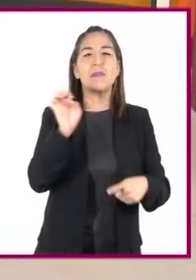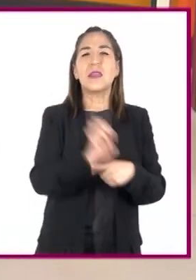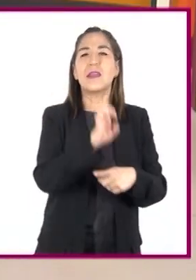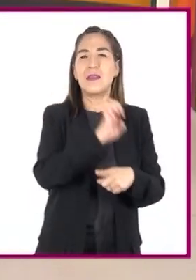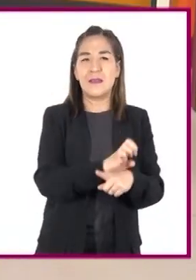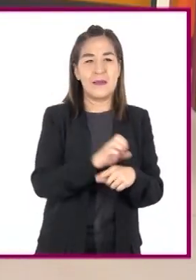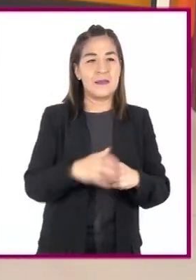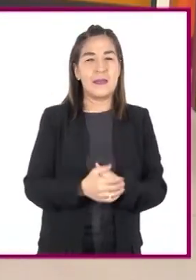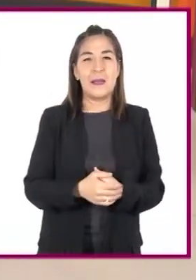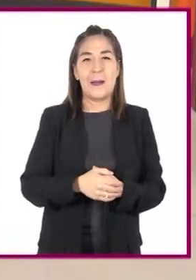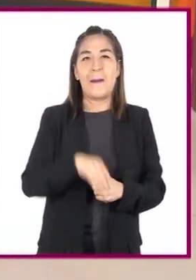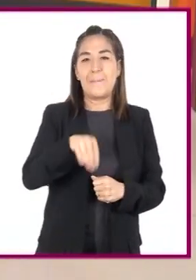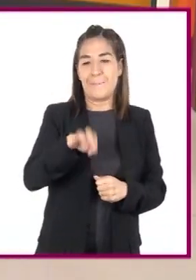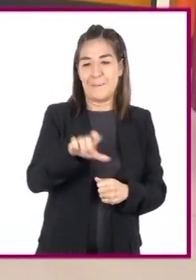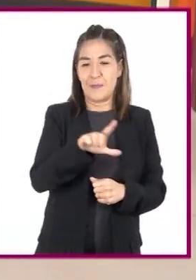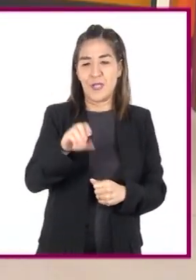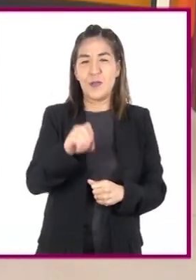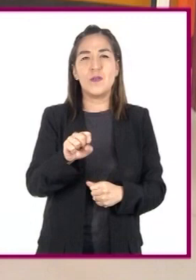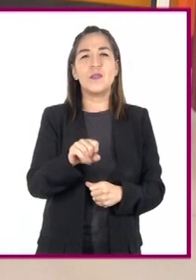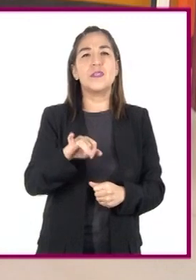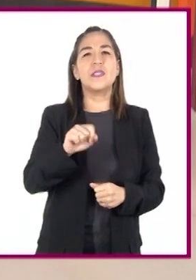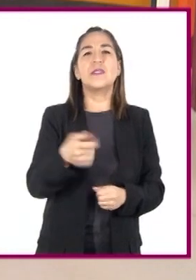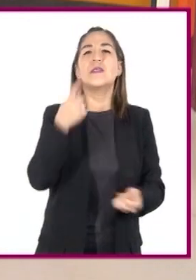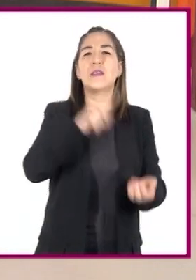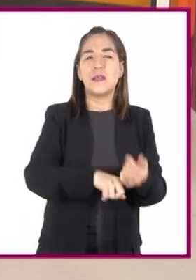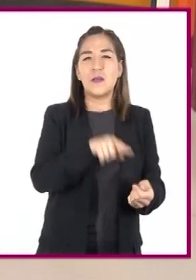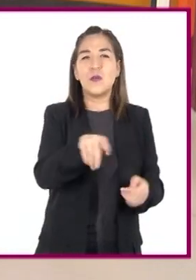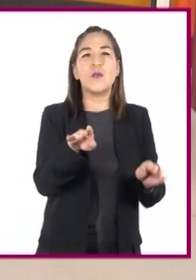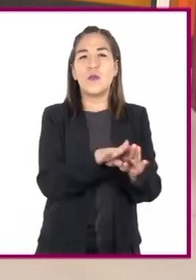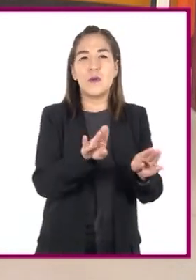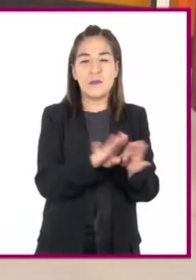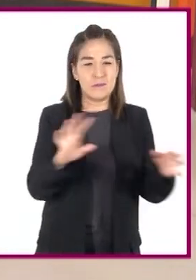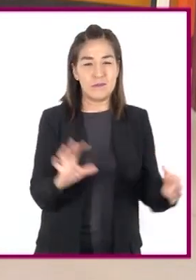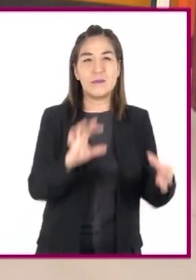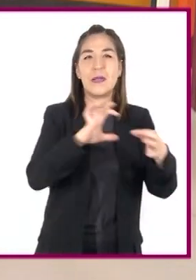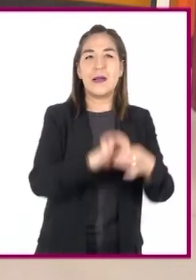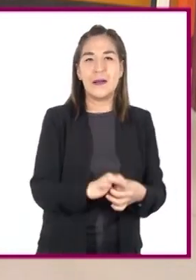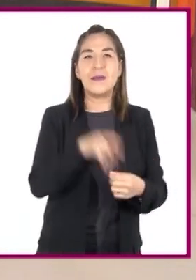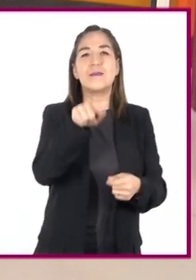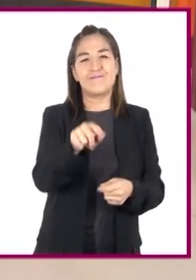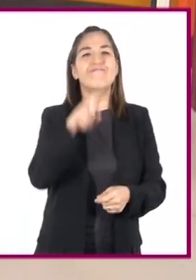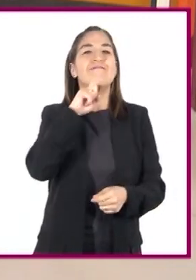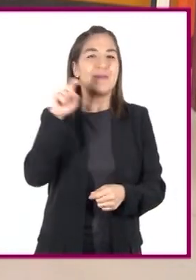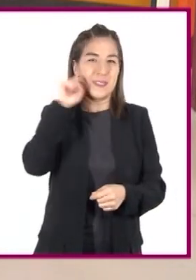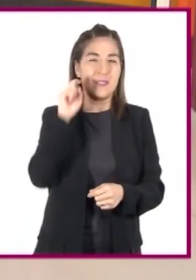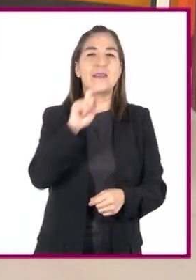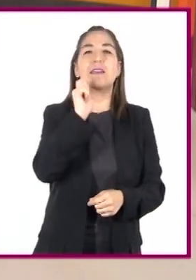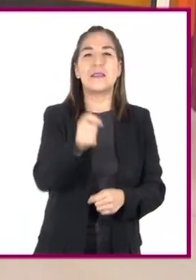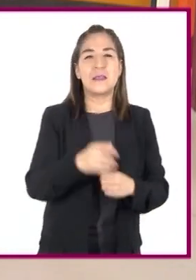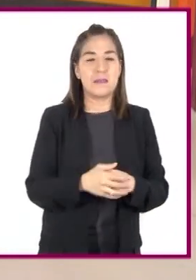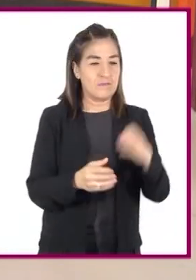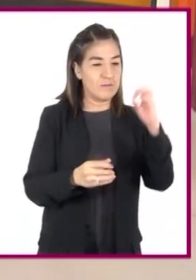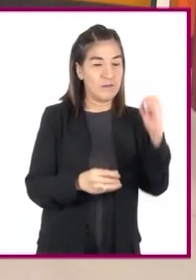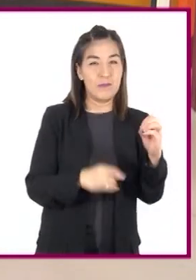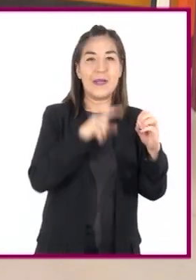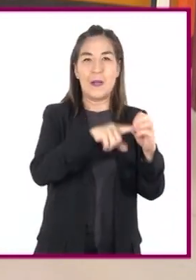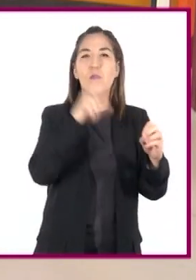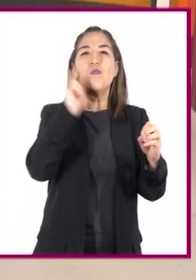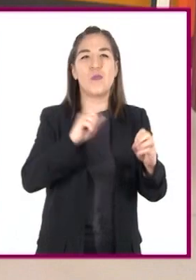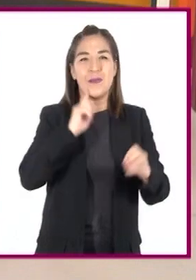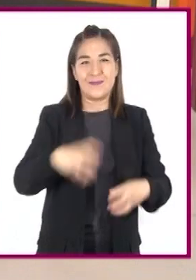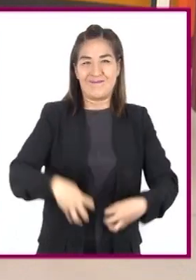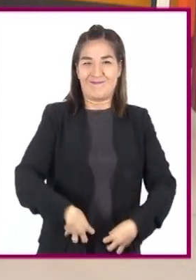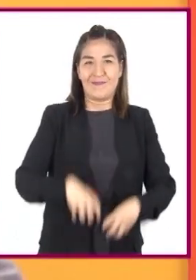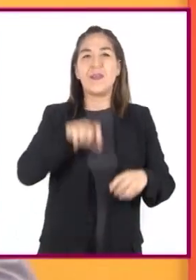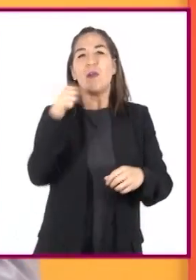Entonces, la meiosis se da en células relacionadas a la sexualidad, como los óvulos y